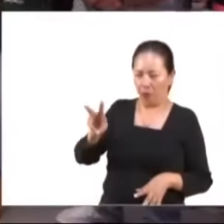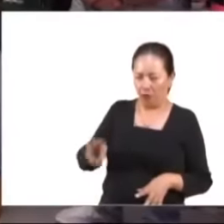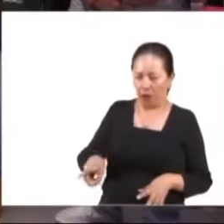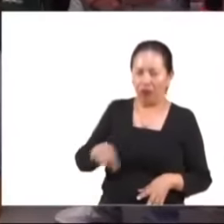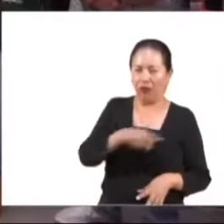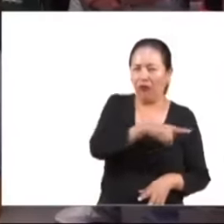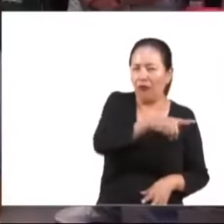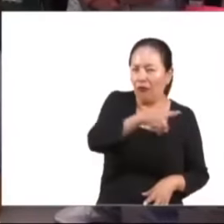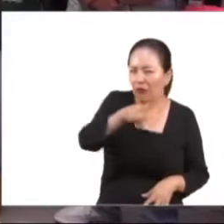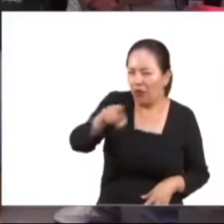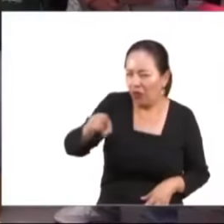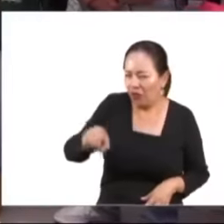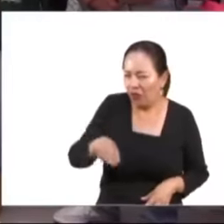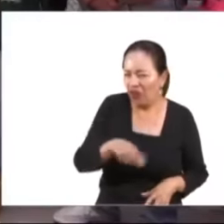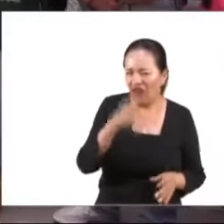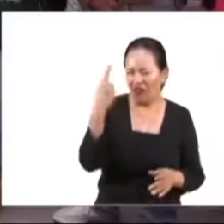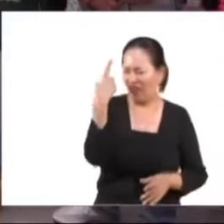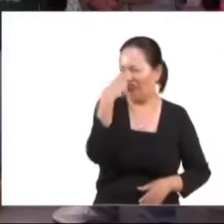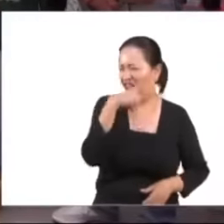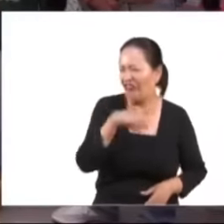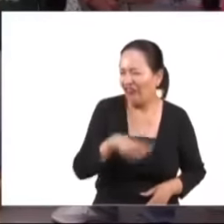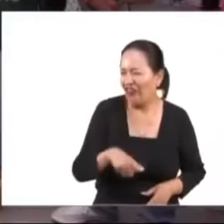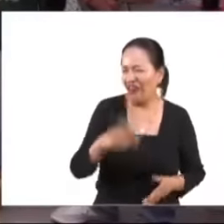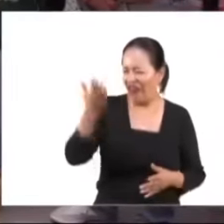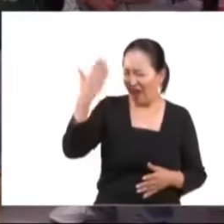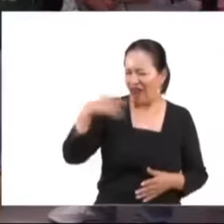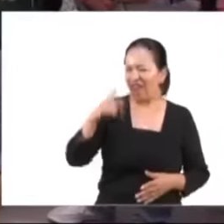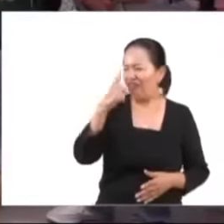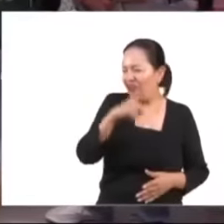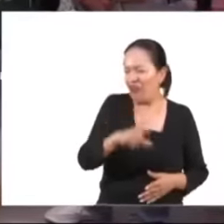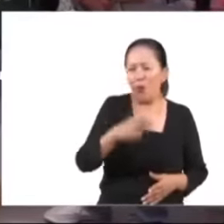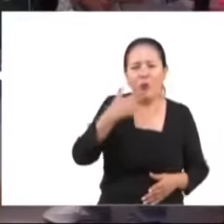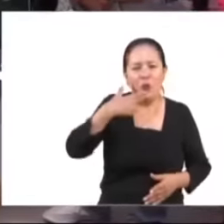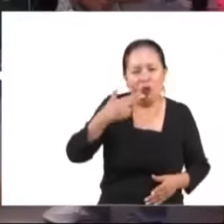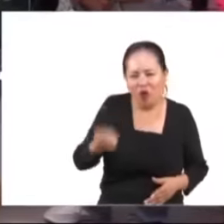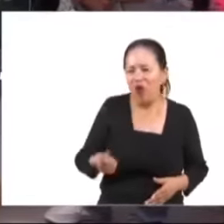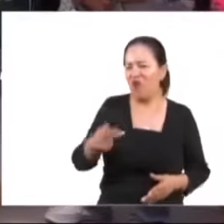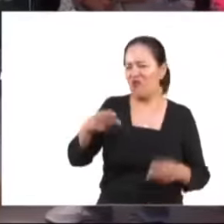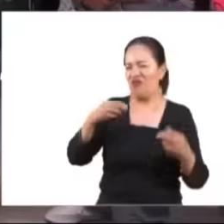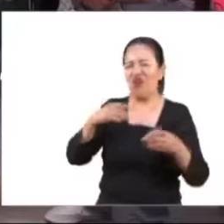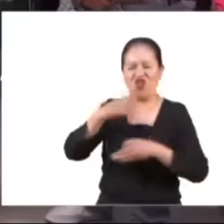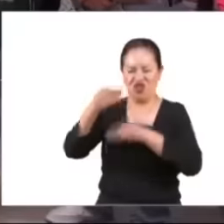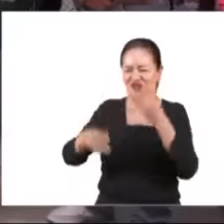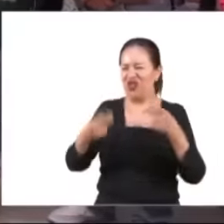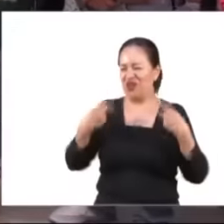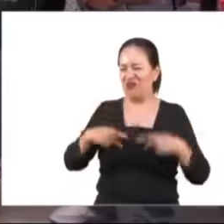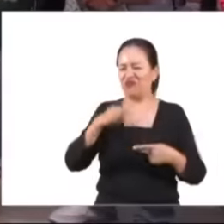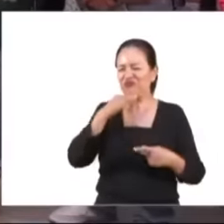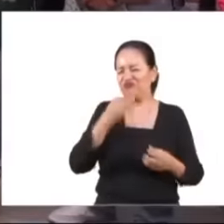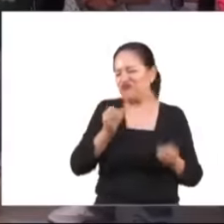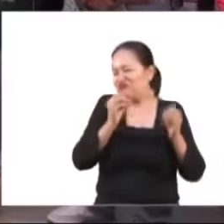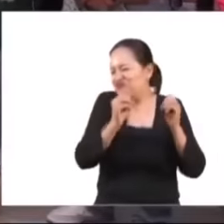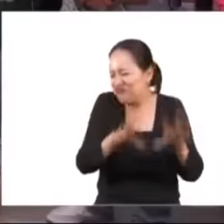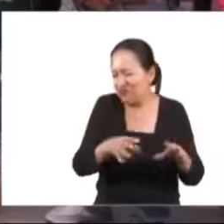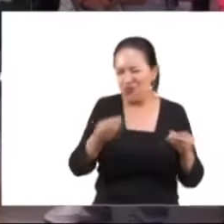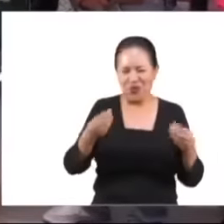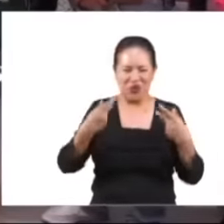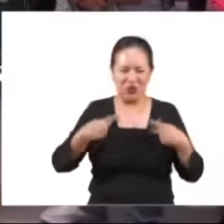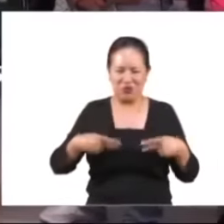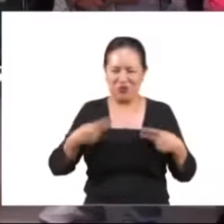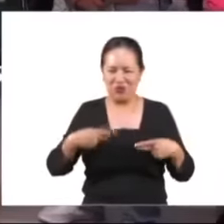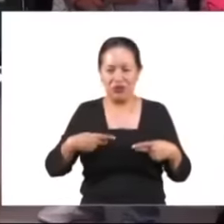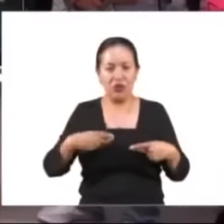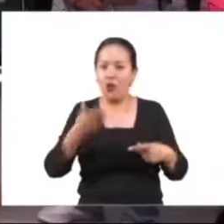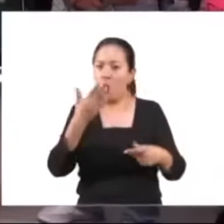se le echan absolutamente nada que ha sido y ha servido para pues tirar basura había gente en situación de calle mucha